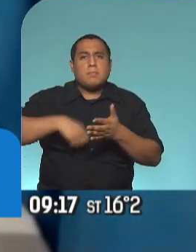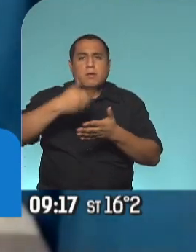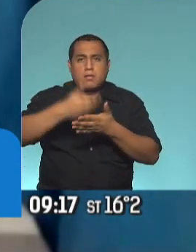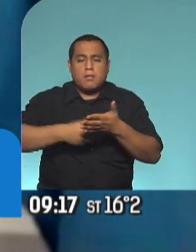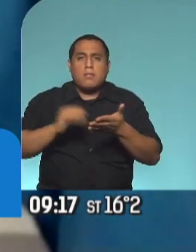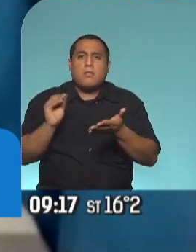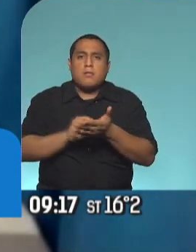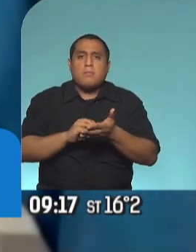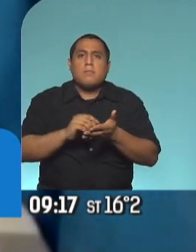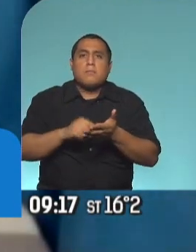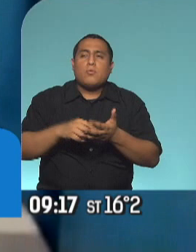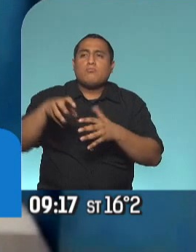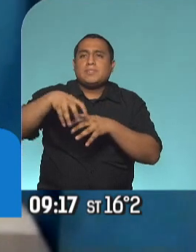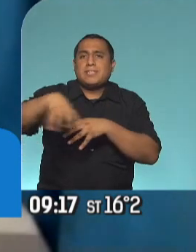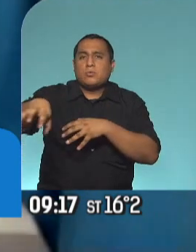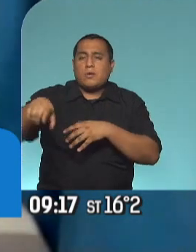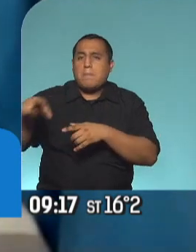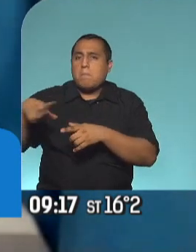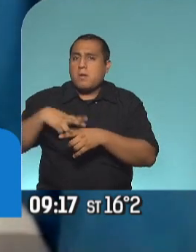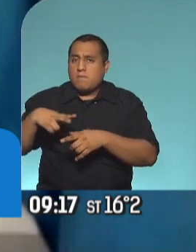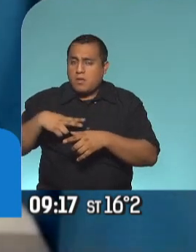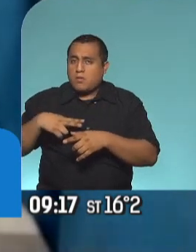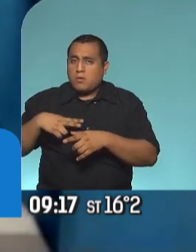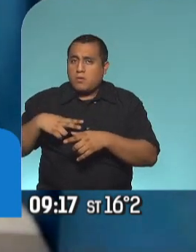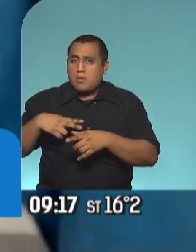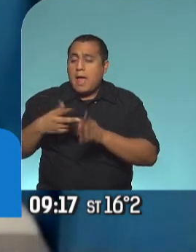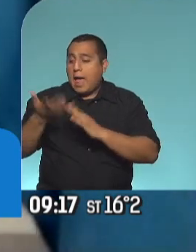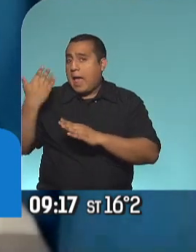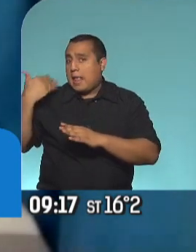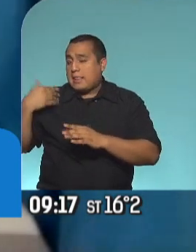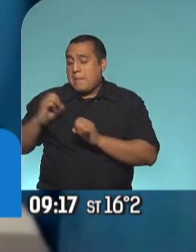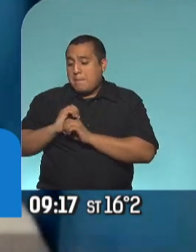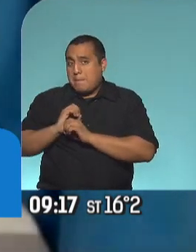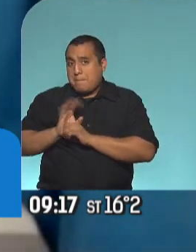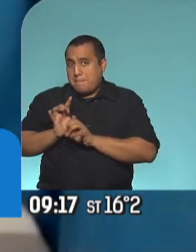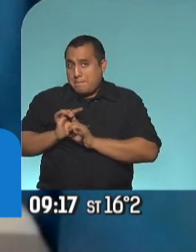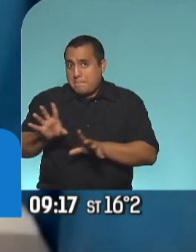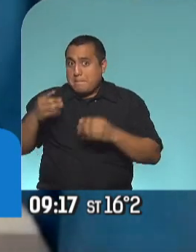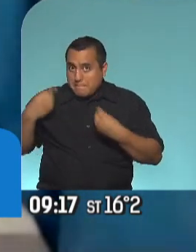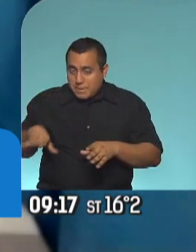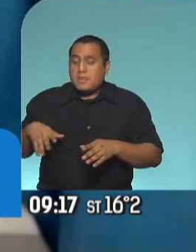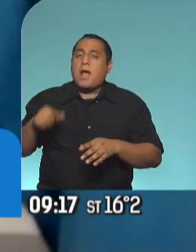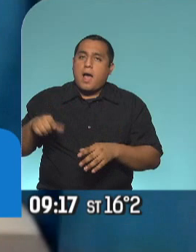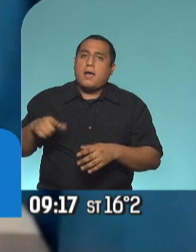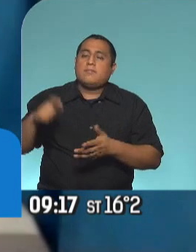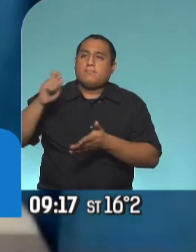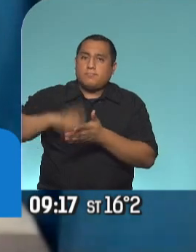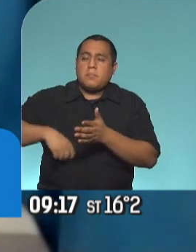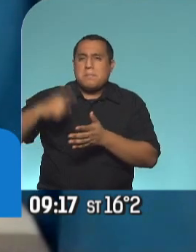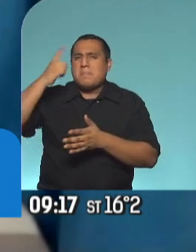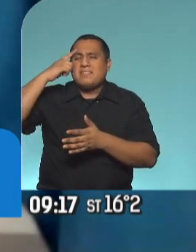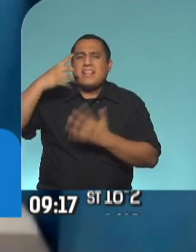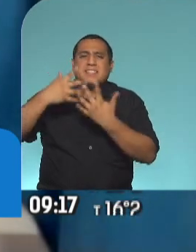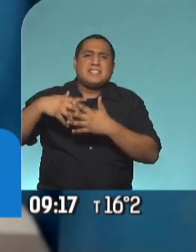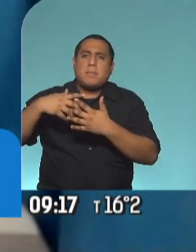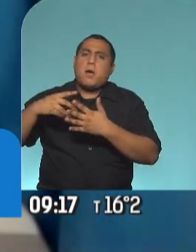articulación con el sector privado. Esto lo hicimos al inicio de la pandemia porque considerábamos que teníamos que hacer un sistema único de